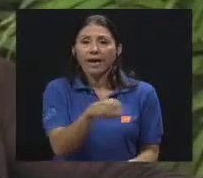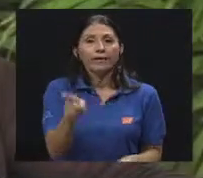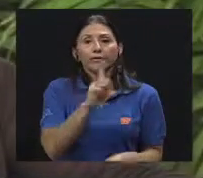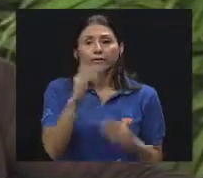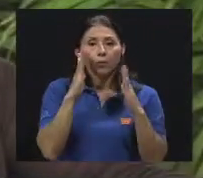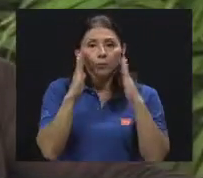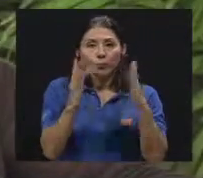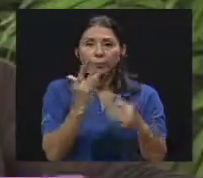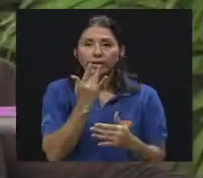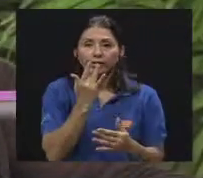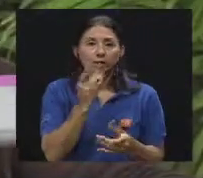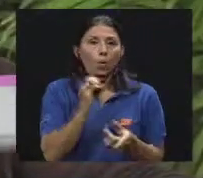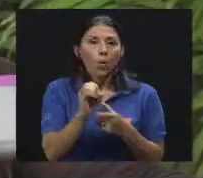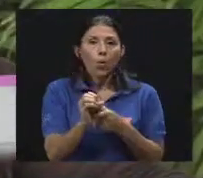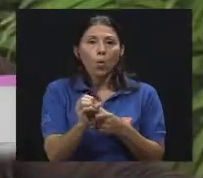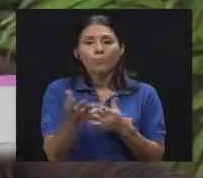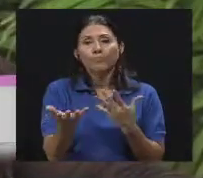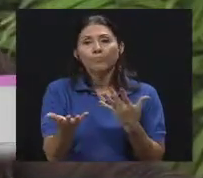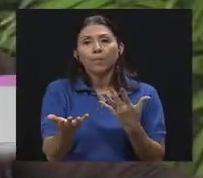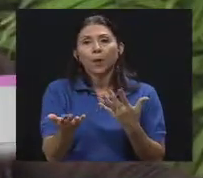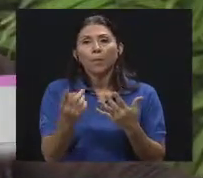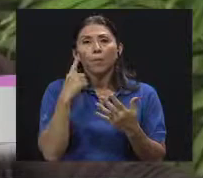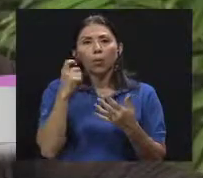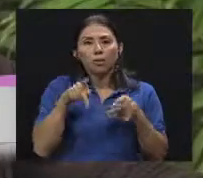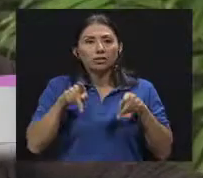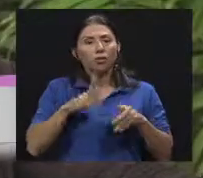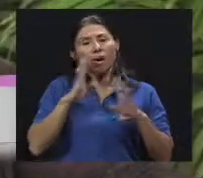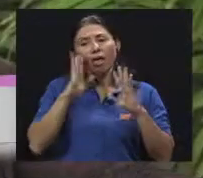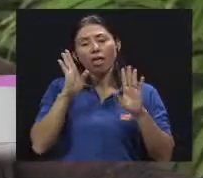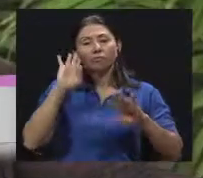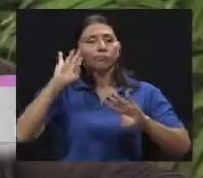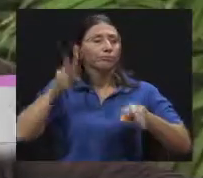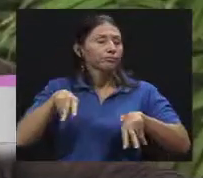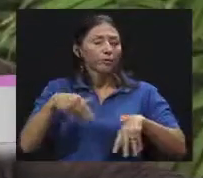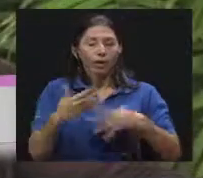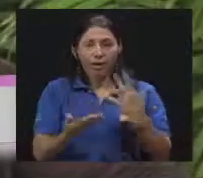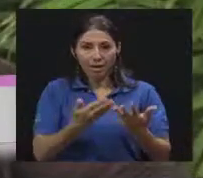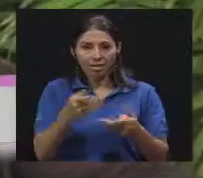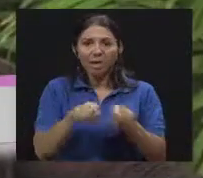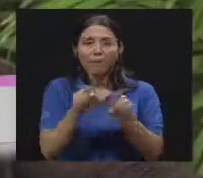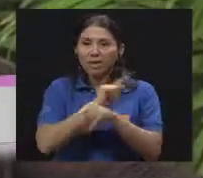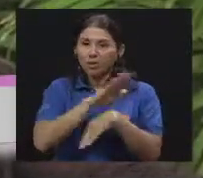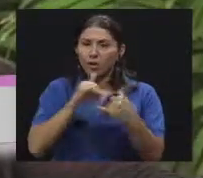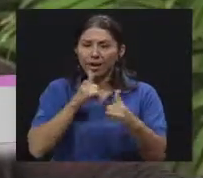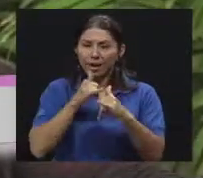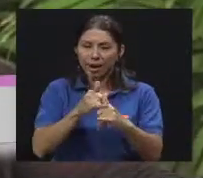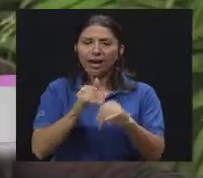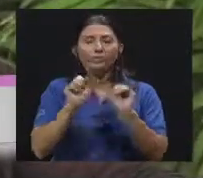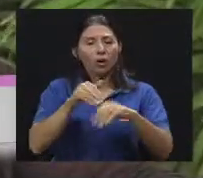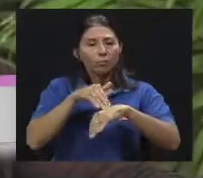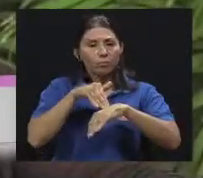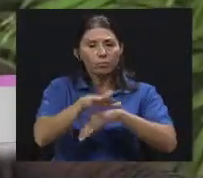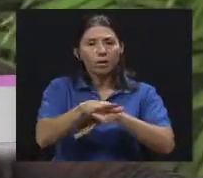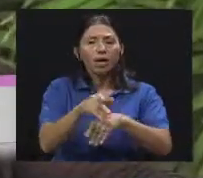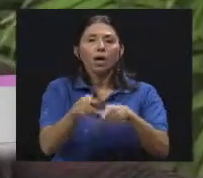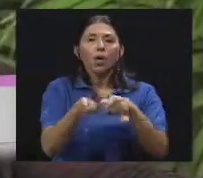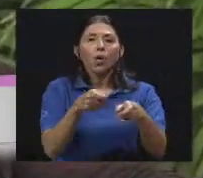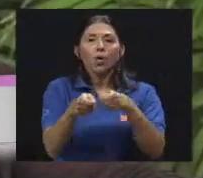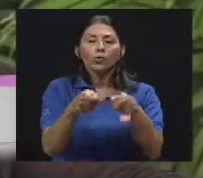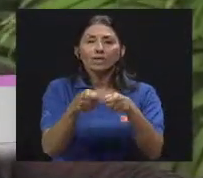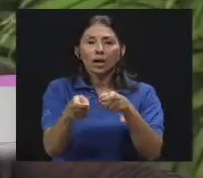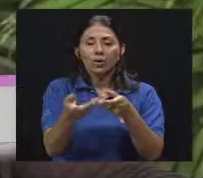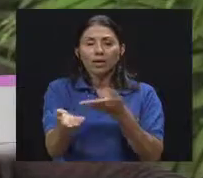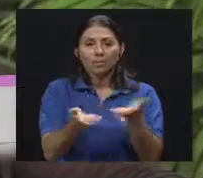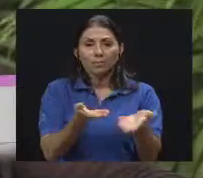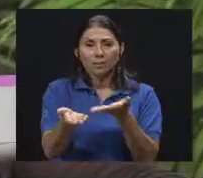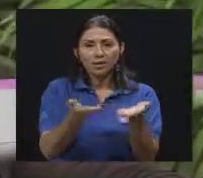en alguna institución o porque recibió un maltrato por parte de alguno de los funcionarios, eso también se traslada a las contralorías de servicios de